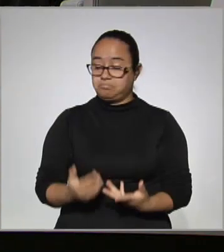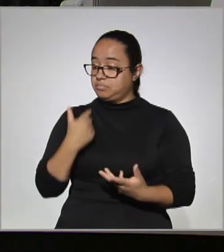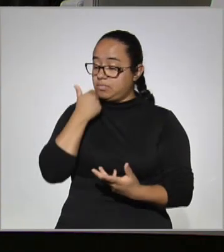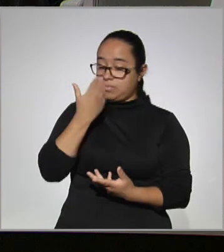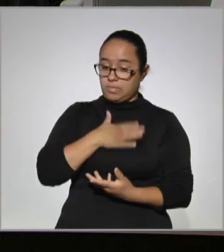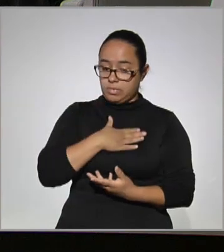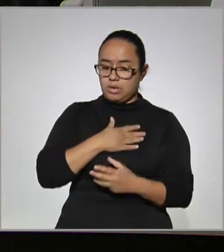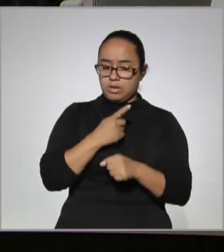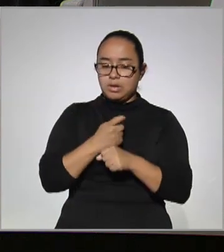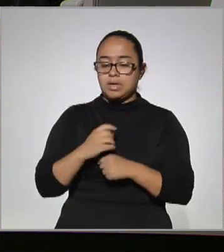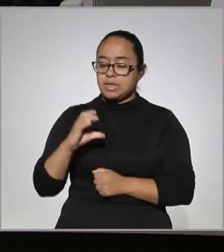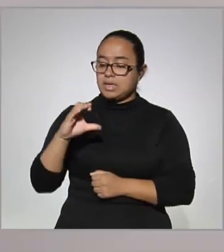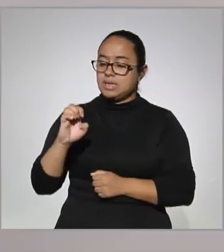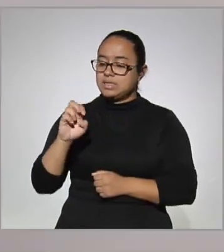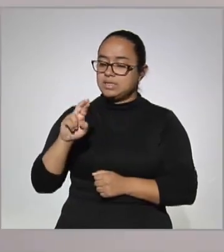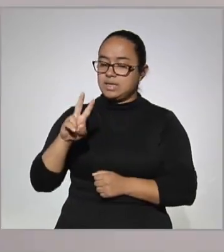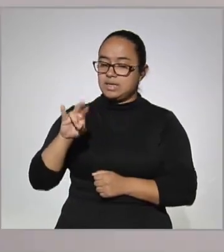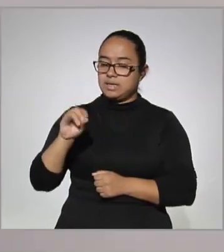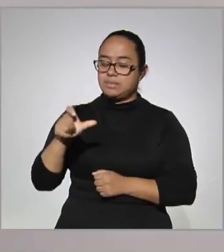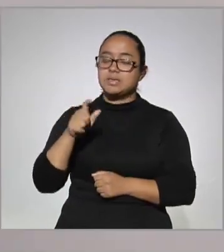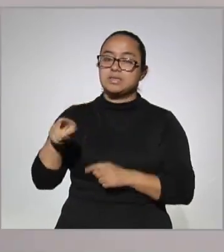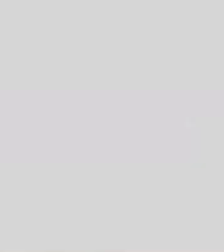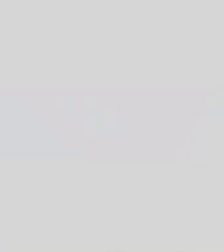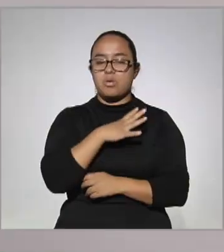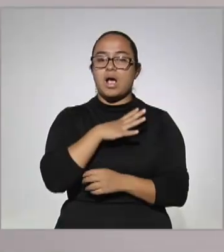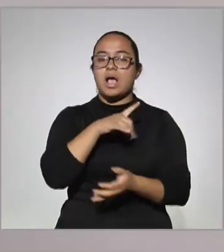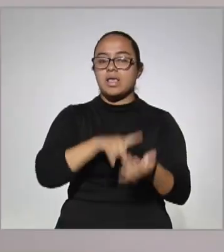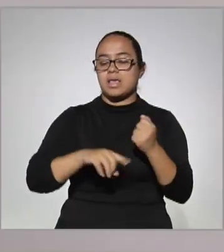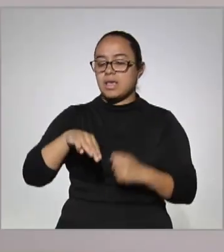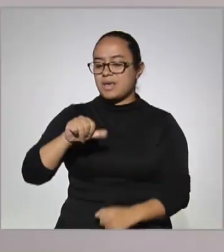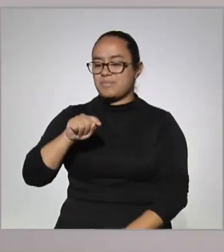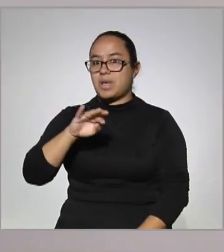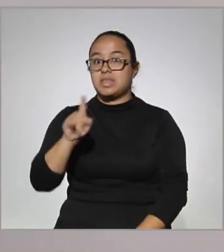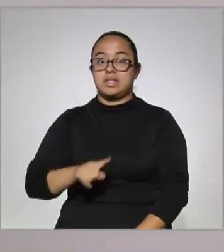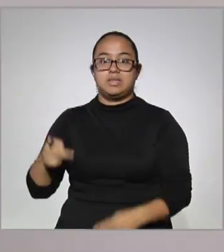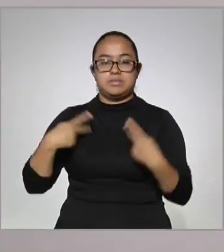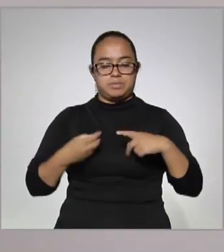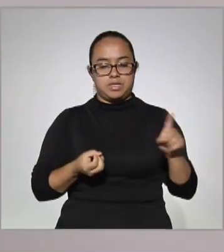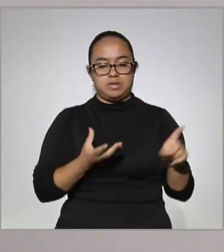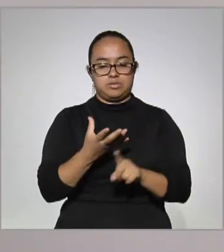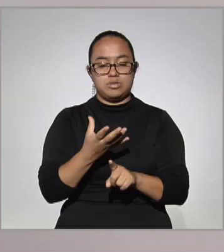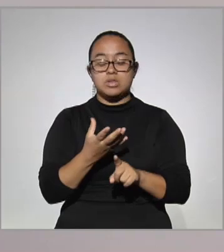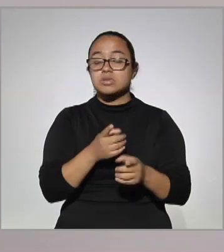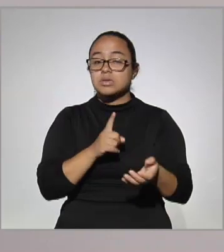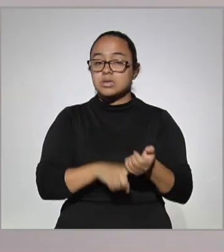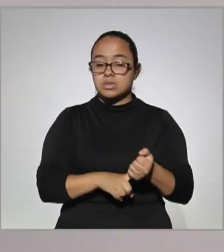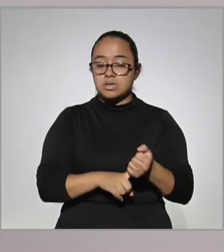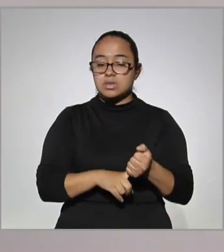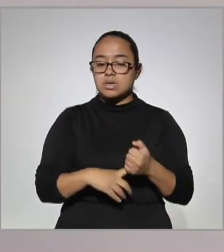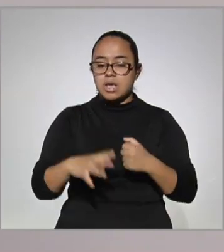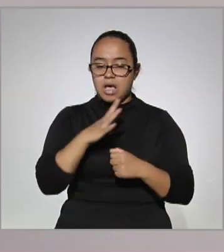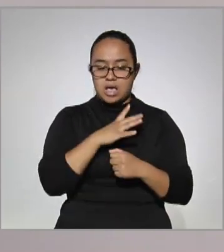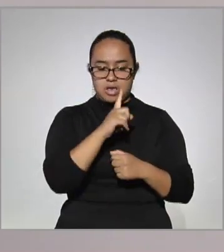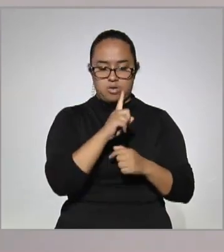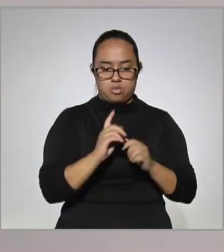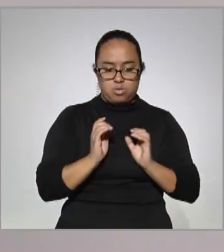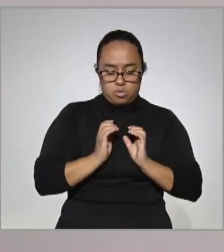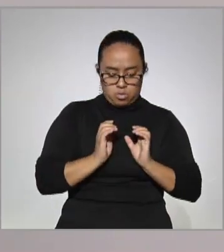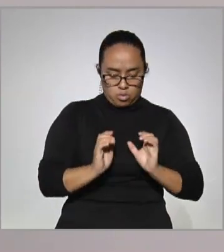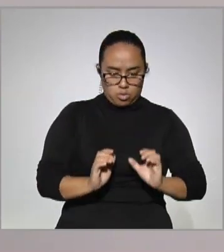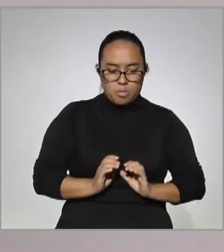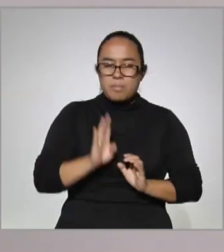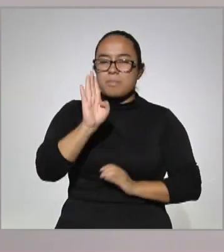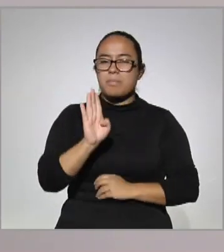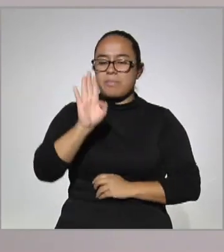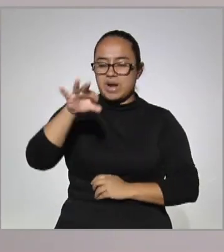El cérvix es una parte de lo que la gente le llama matriz, ¿no? Entonces la matriz está compuesta precisamente de un cuerpo, es una forma de una